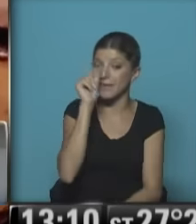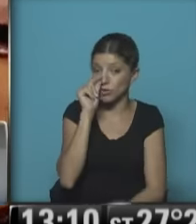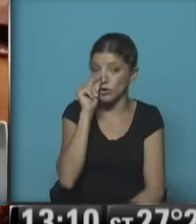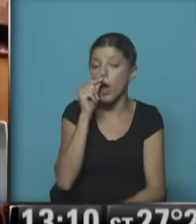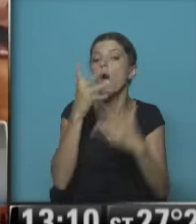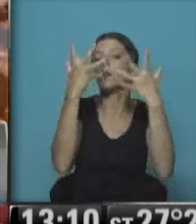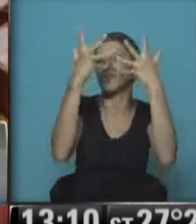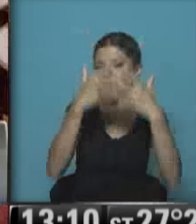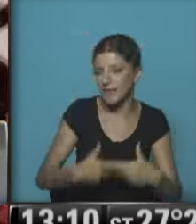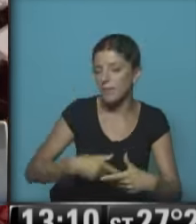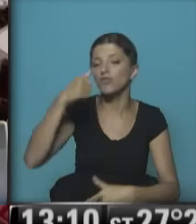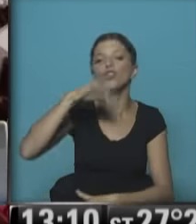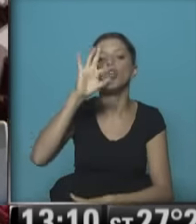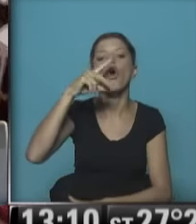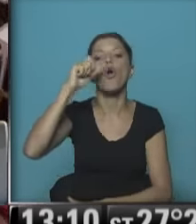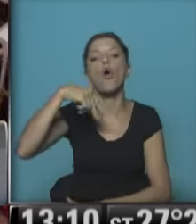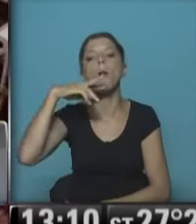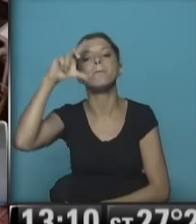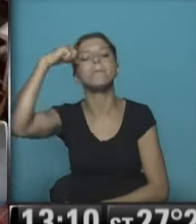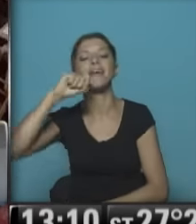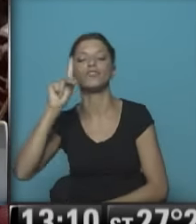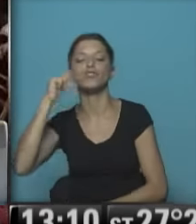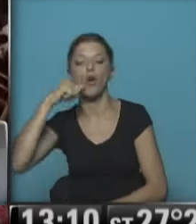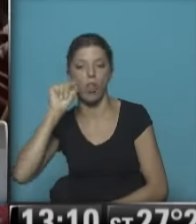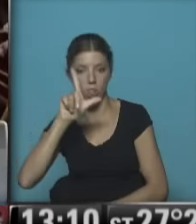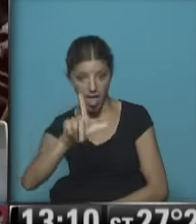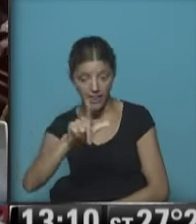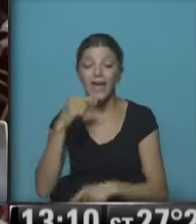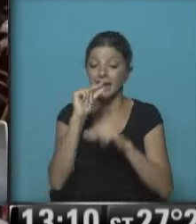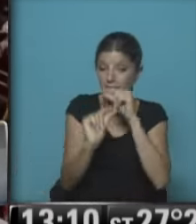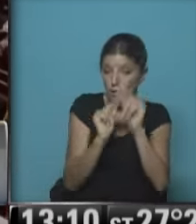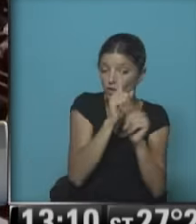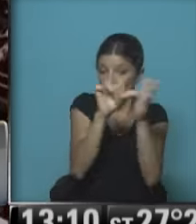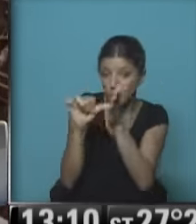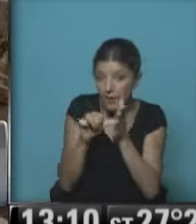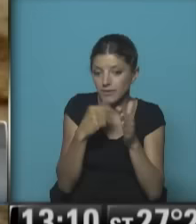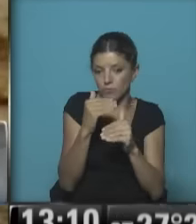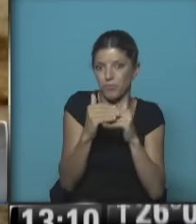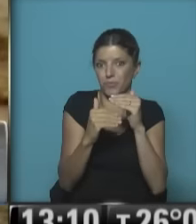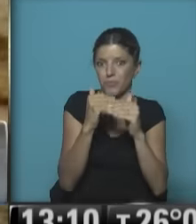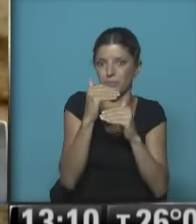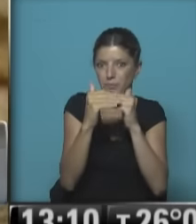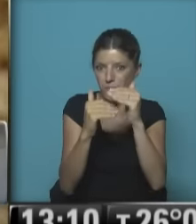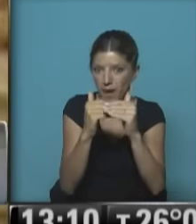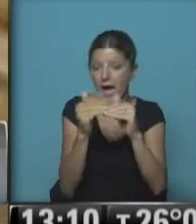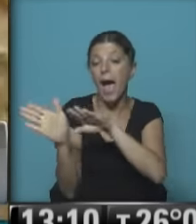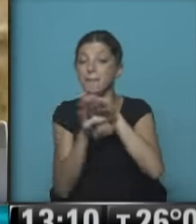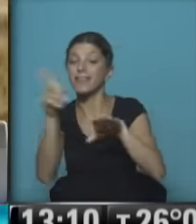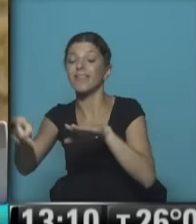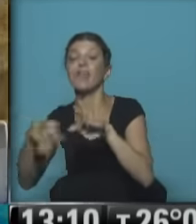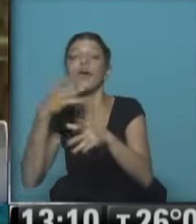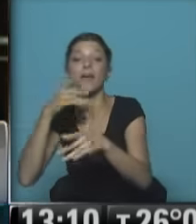no convencionales, shale oil, que empezaban a ganar una porción de mercado a instancia de los exportadores